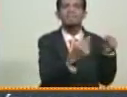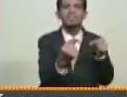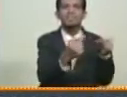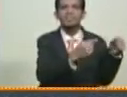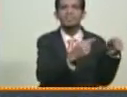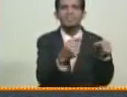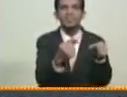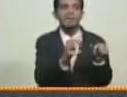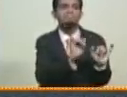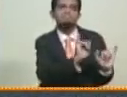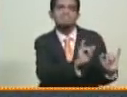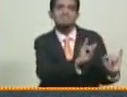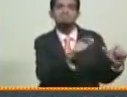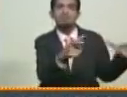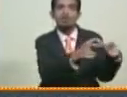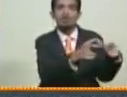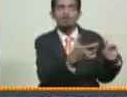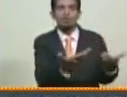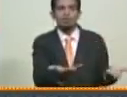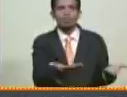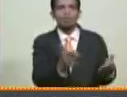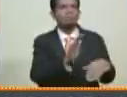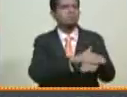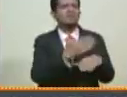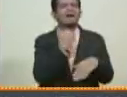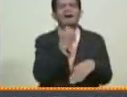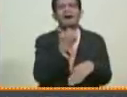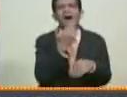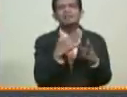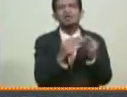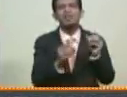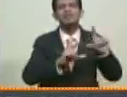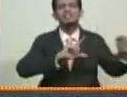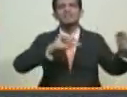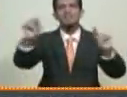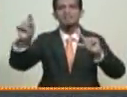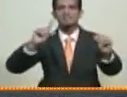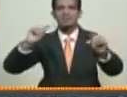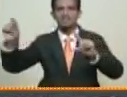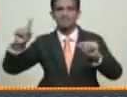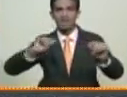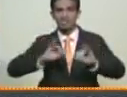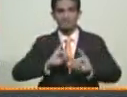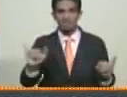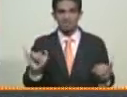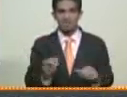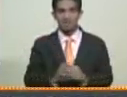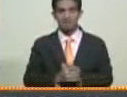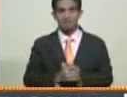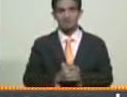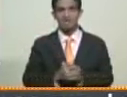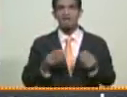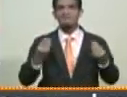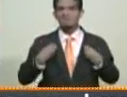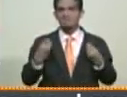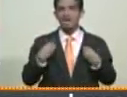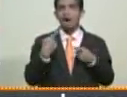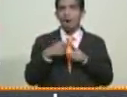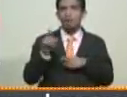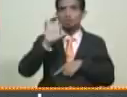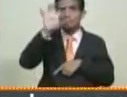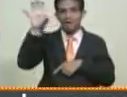sentarse entre ellos. Lo que queda aquí, porque casi todos decidieron irse a vivir al extranjero. Viven cómodamente en el